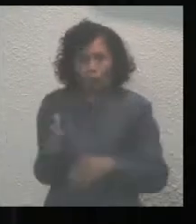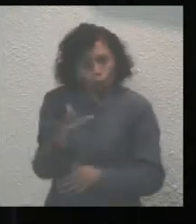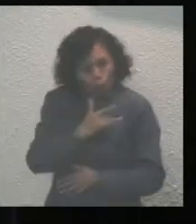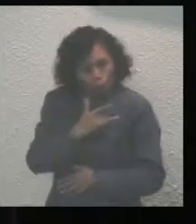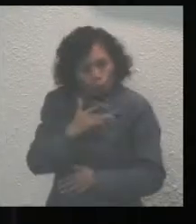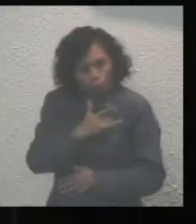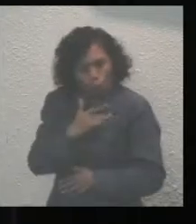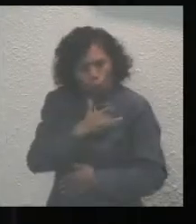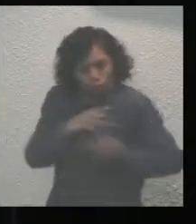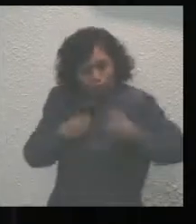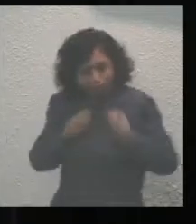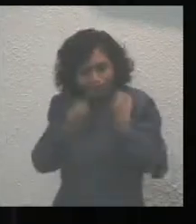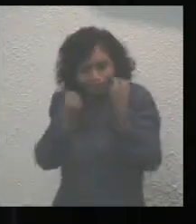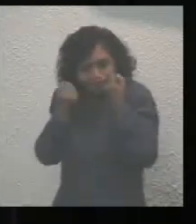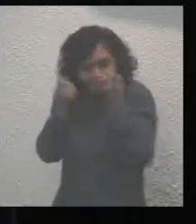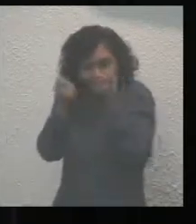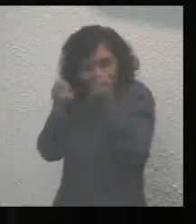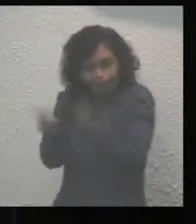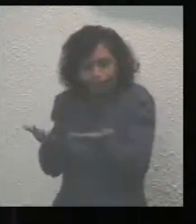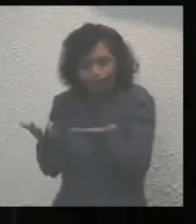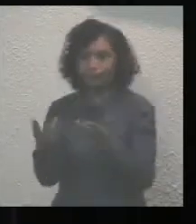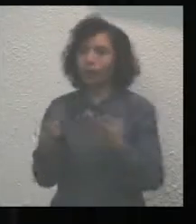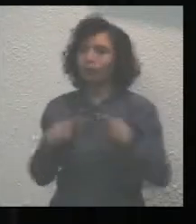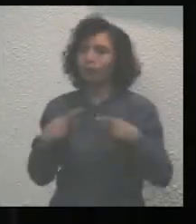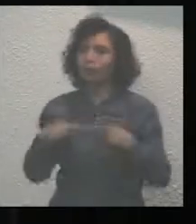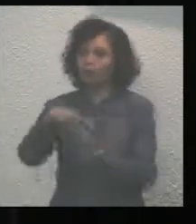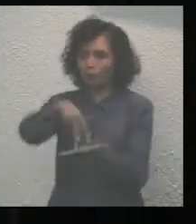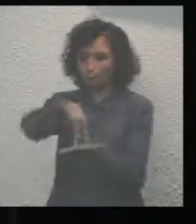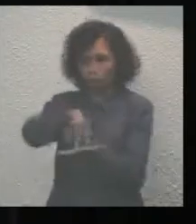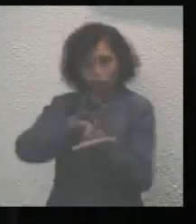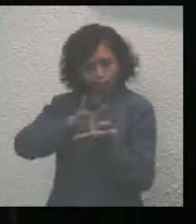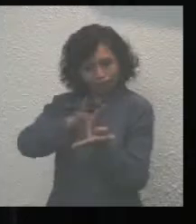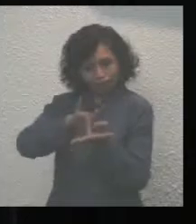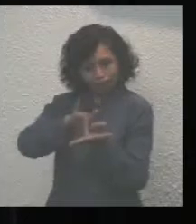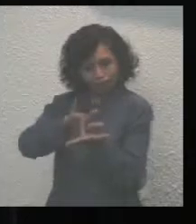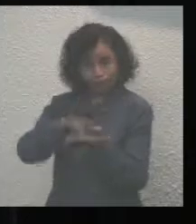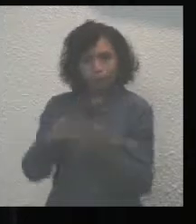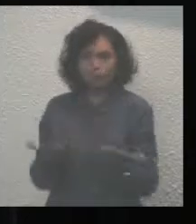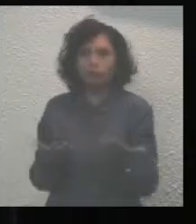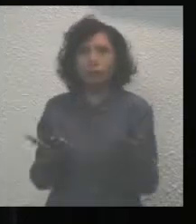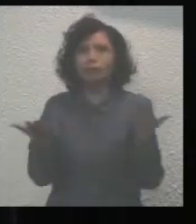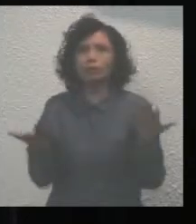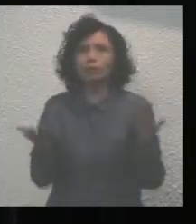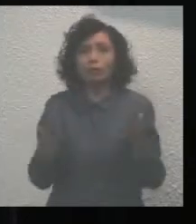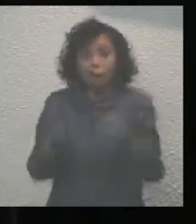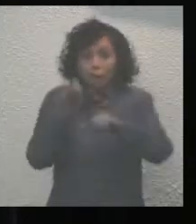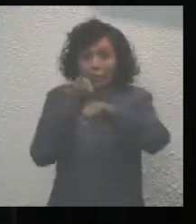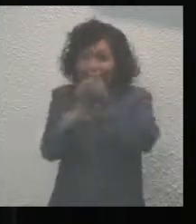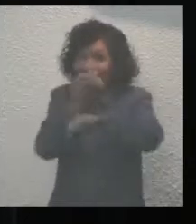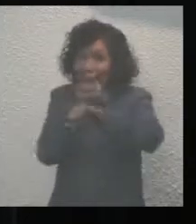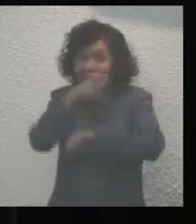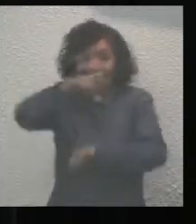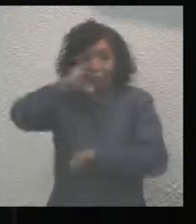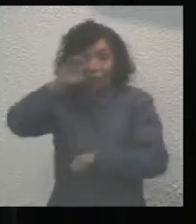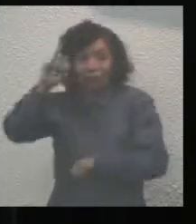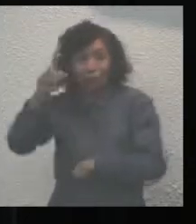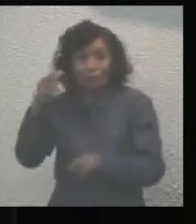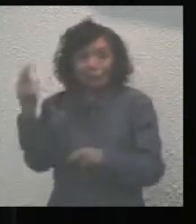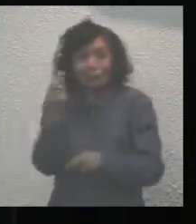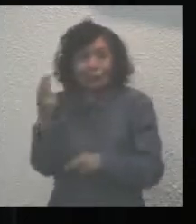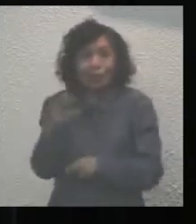poniendo siempre a las personas al centro y sus causas al frente. Un nuevo trato por Quintana Roo será con una cultura de